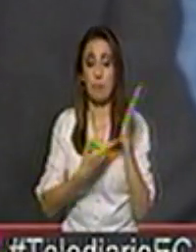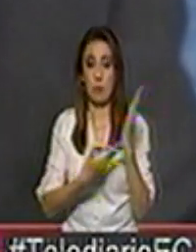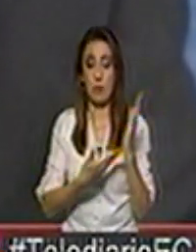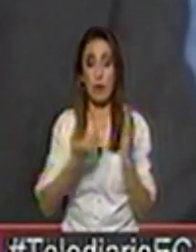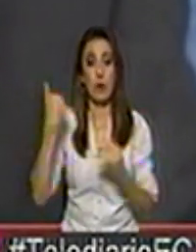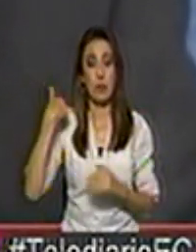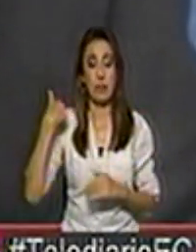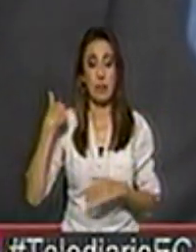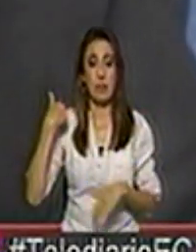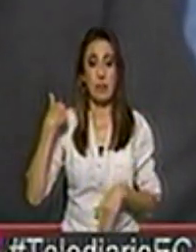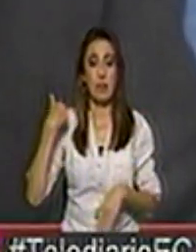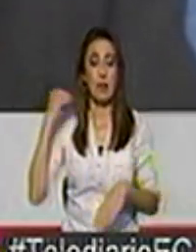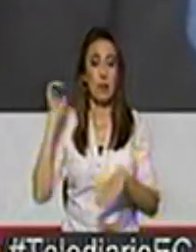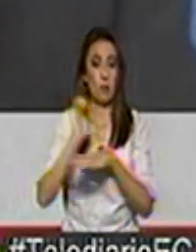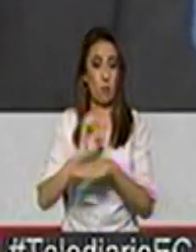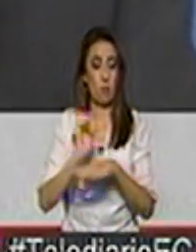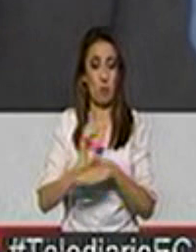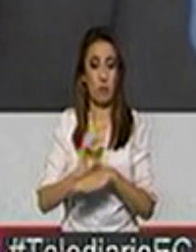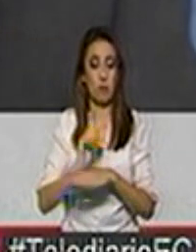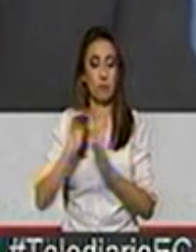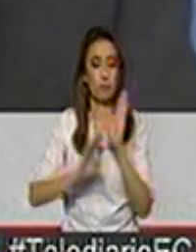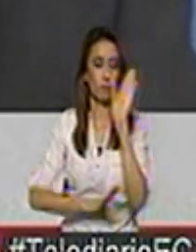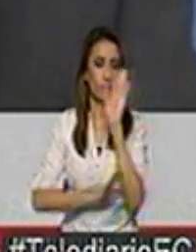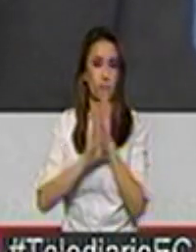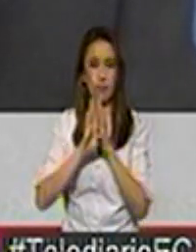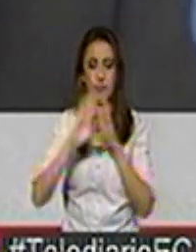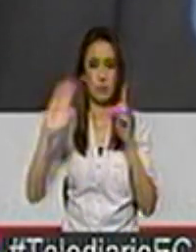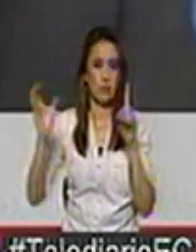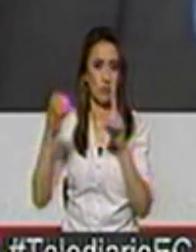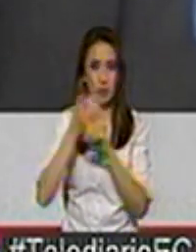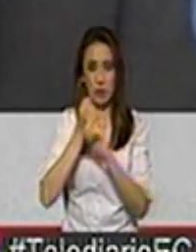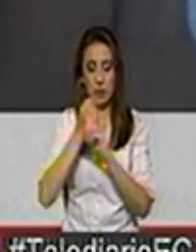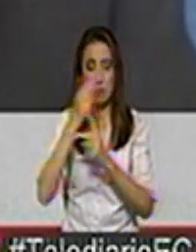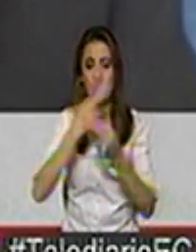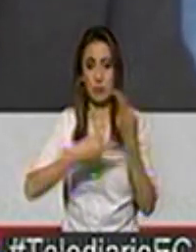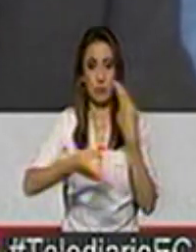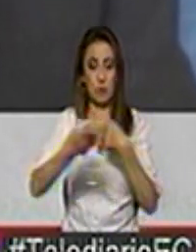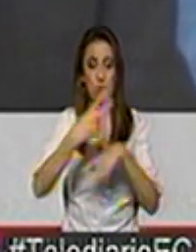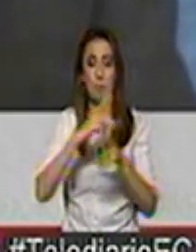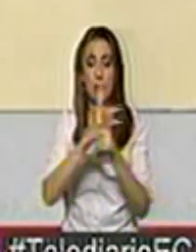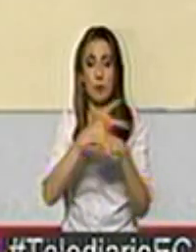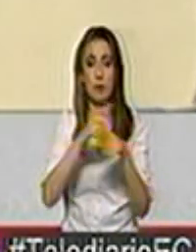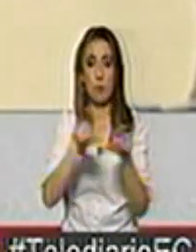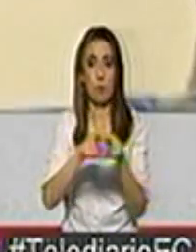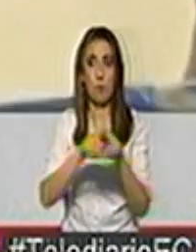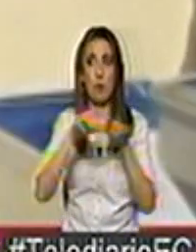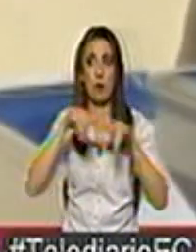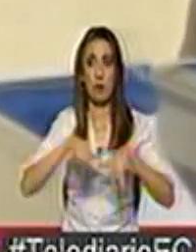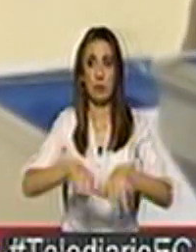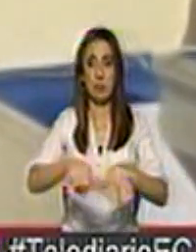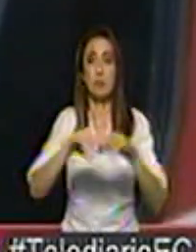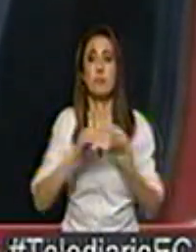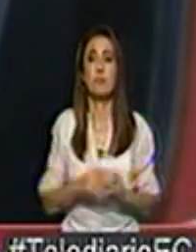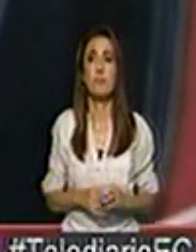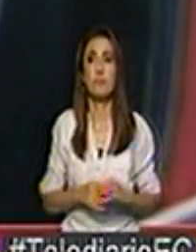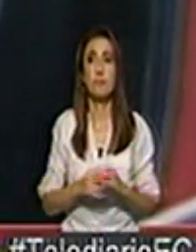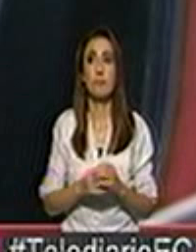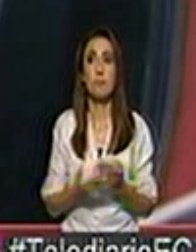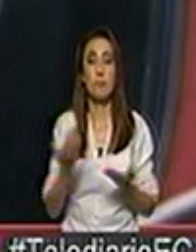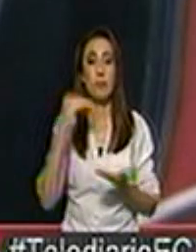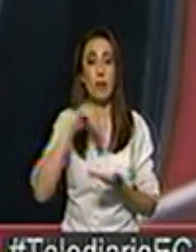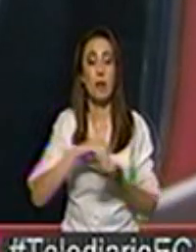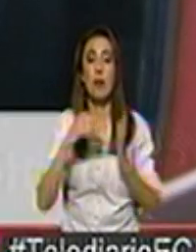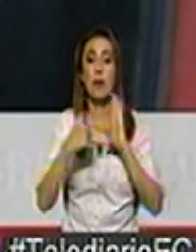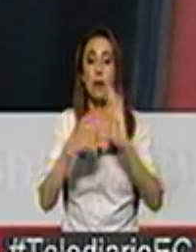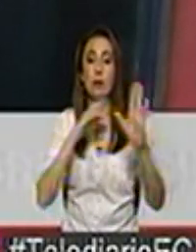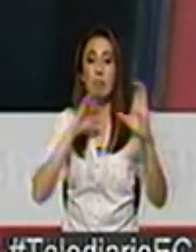ha apuntado es incrementando las exportaciones y mejorando la producción interna. El primer mandatario recalcó los